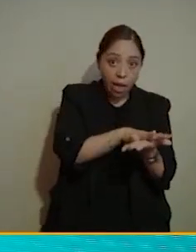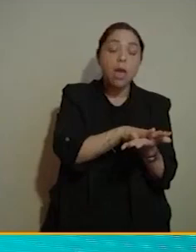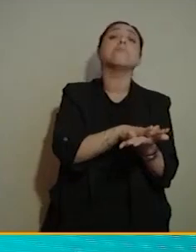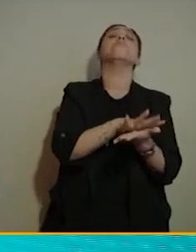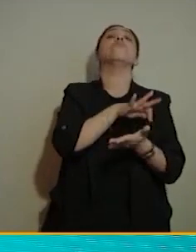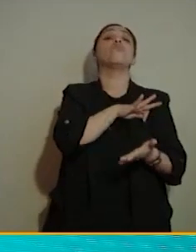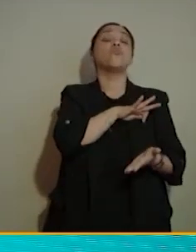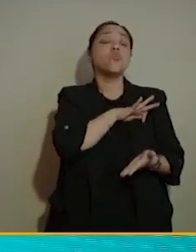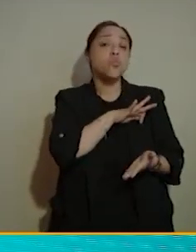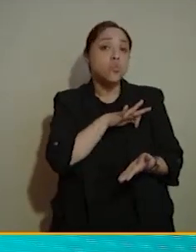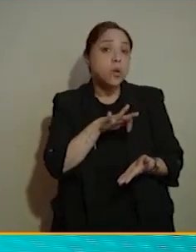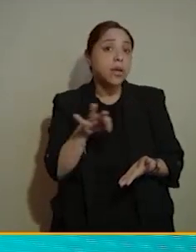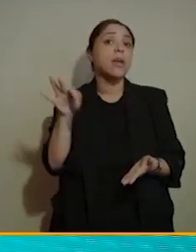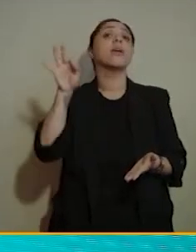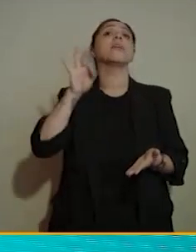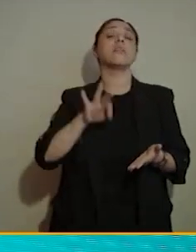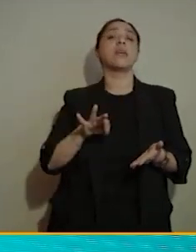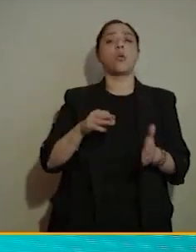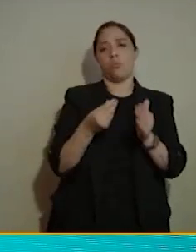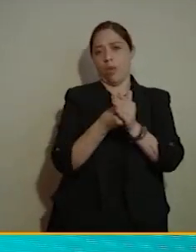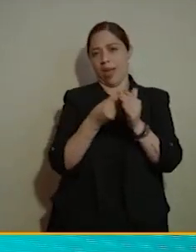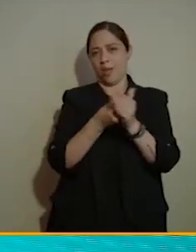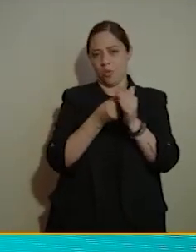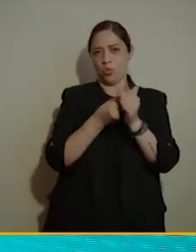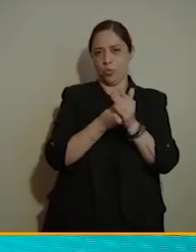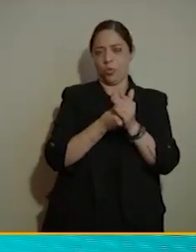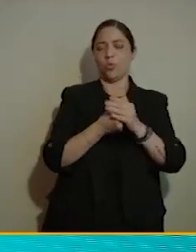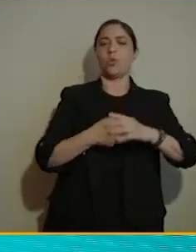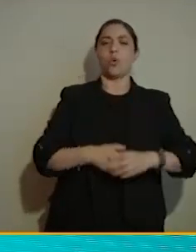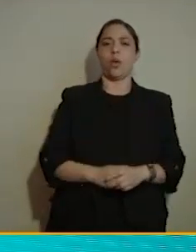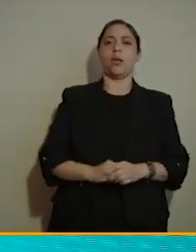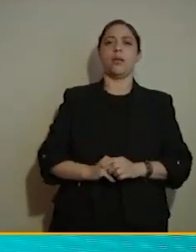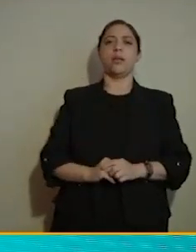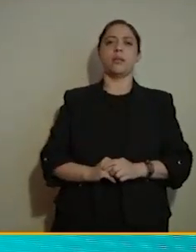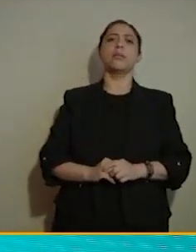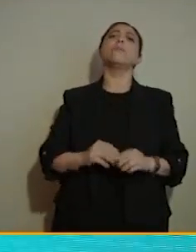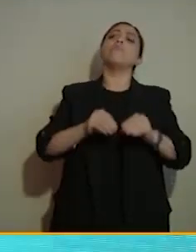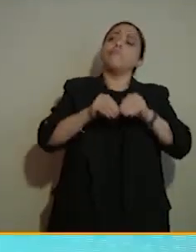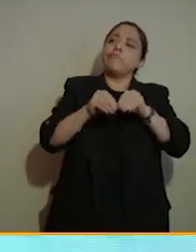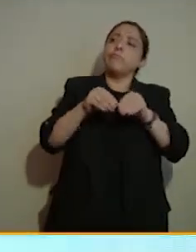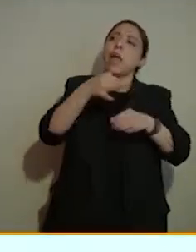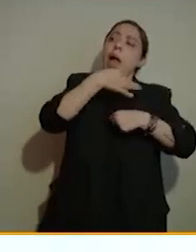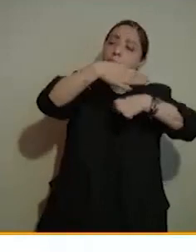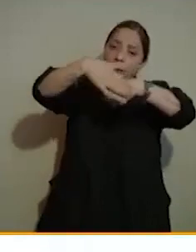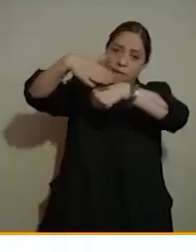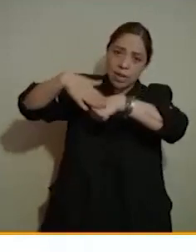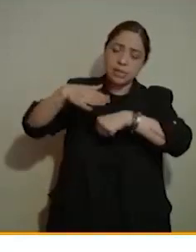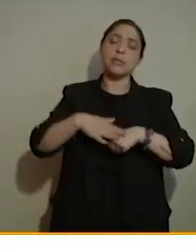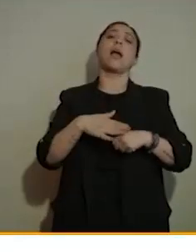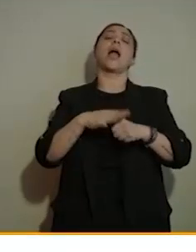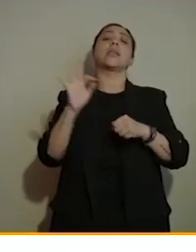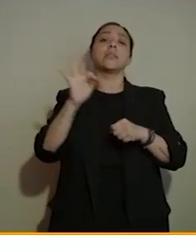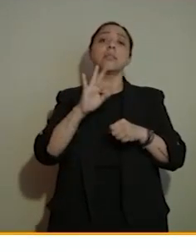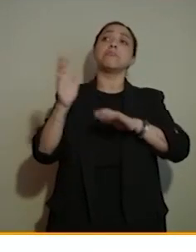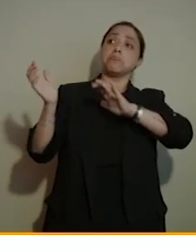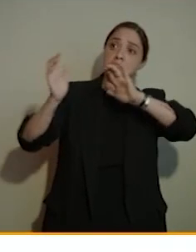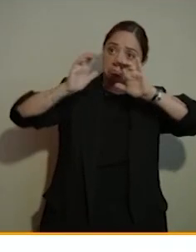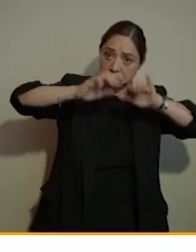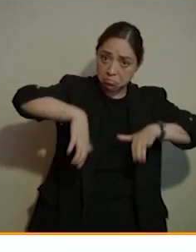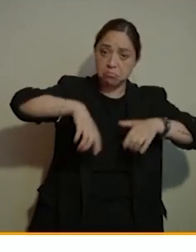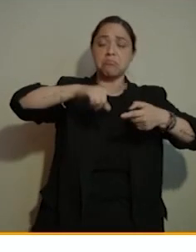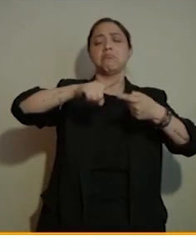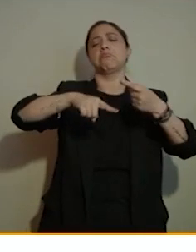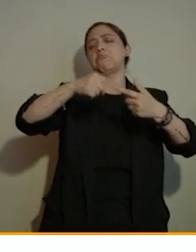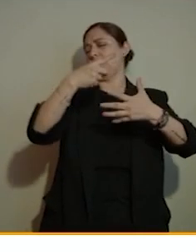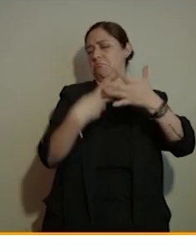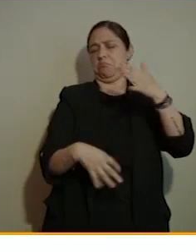podrán acceder a este curso, se les informará de su inscripción y de, pues, de todos los